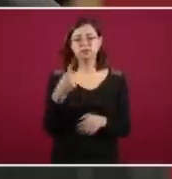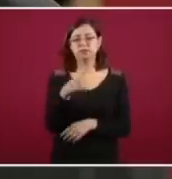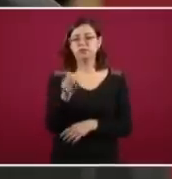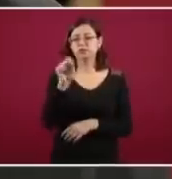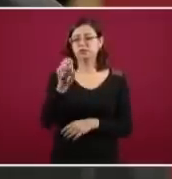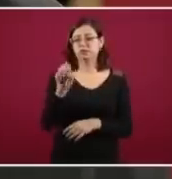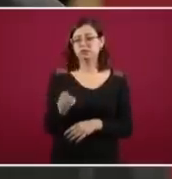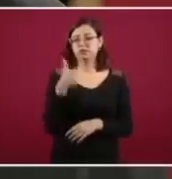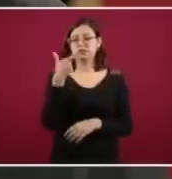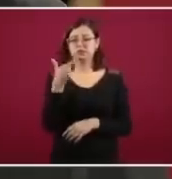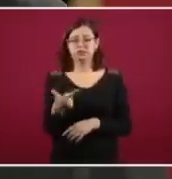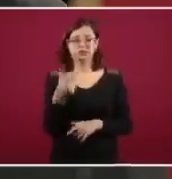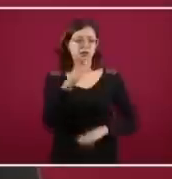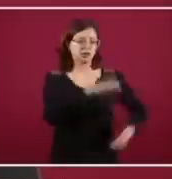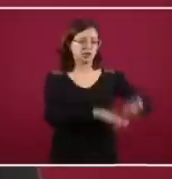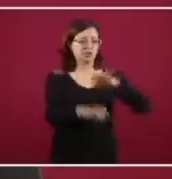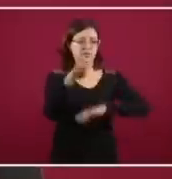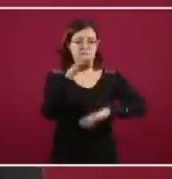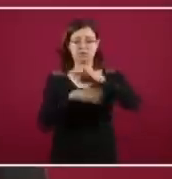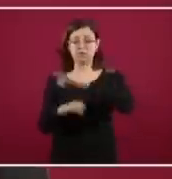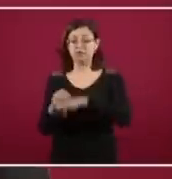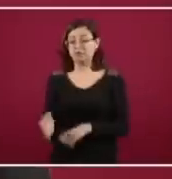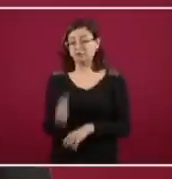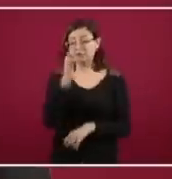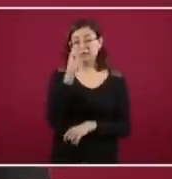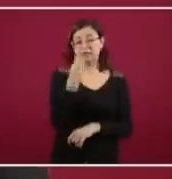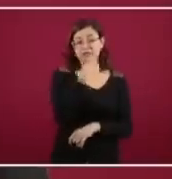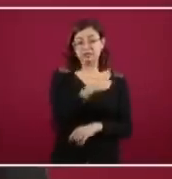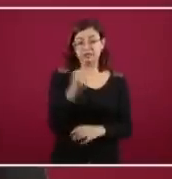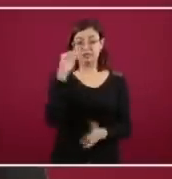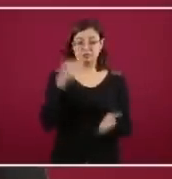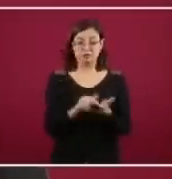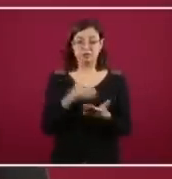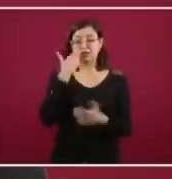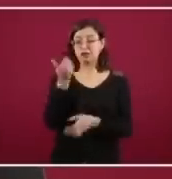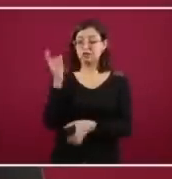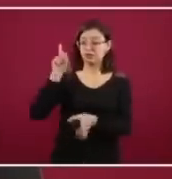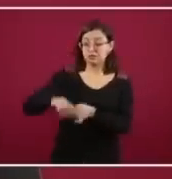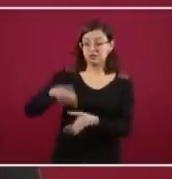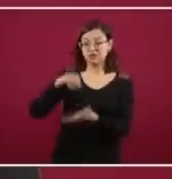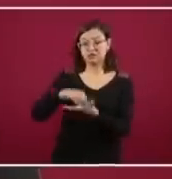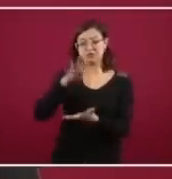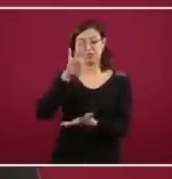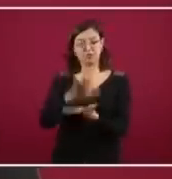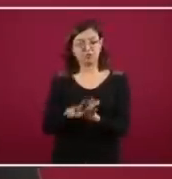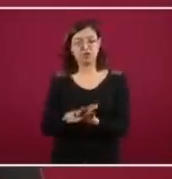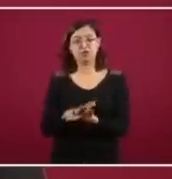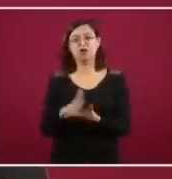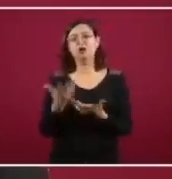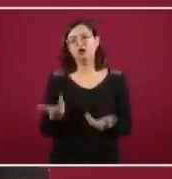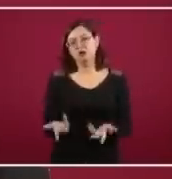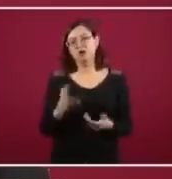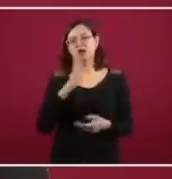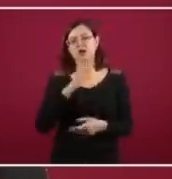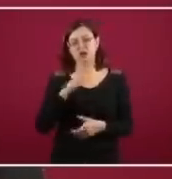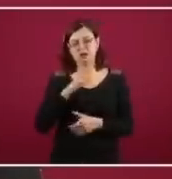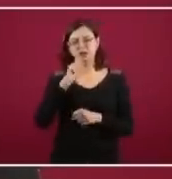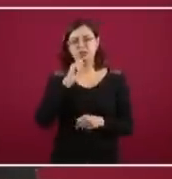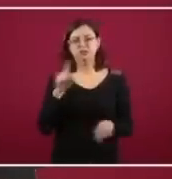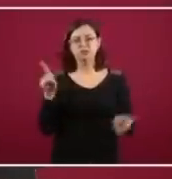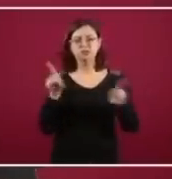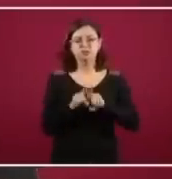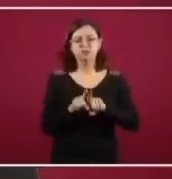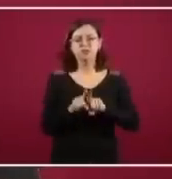96,177 empresas, esto es casi 100,000 empresas solicitaron su registro, y teniendo un promedio de más de